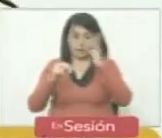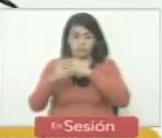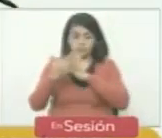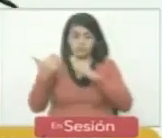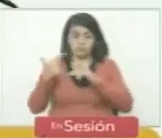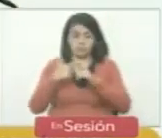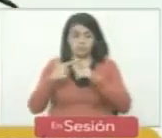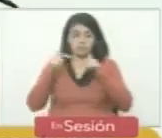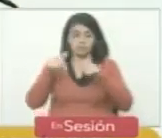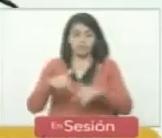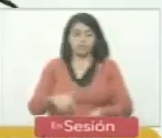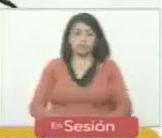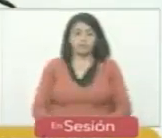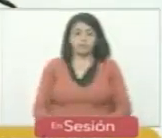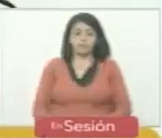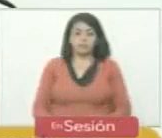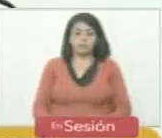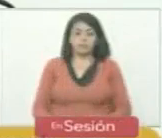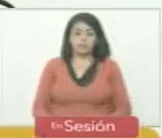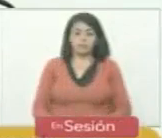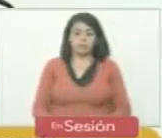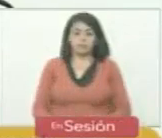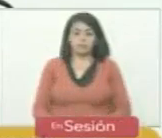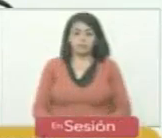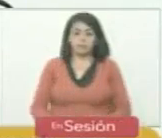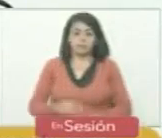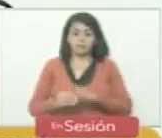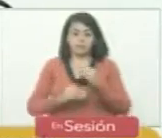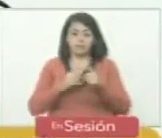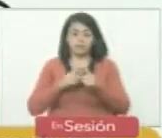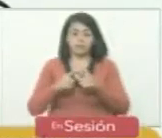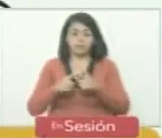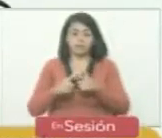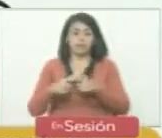Argentina. Y una vez que se descarga